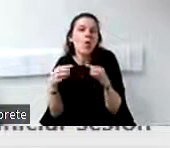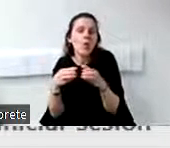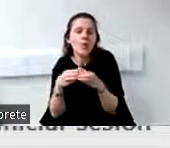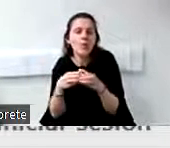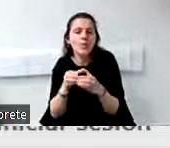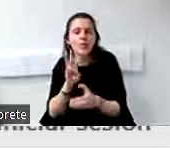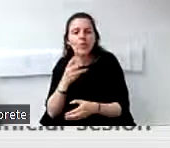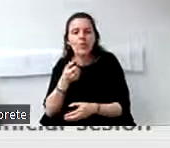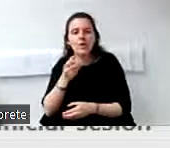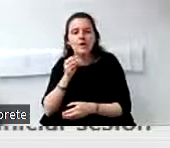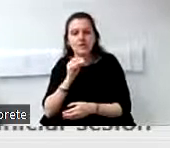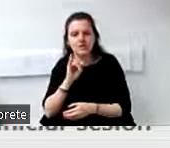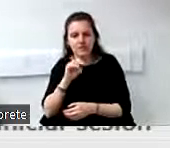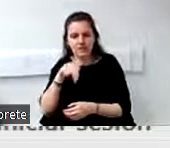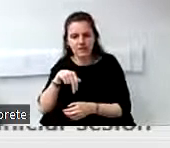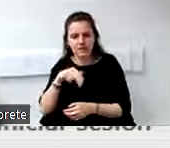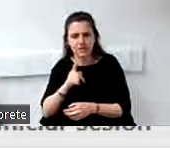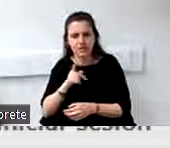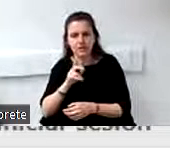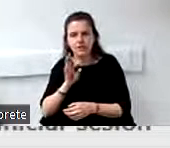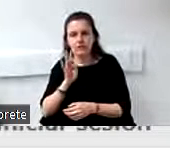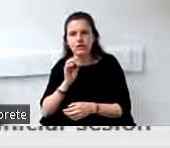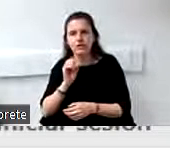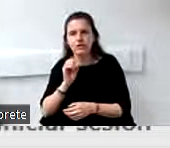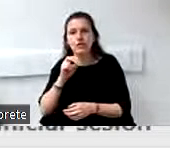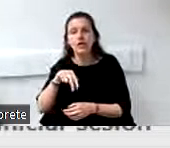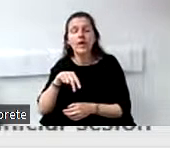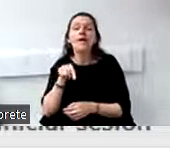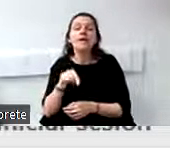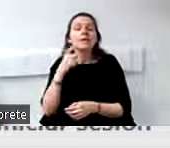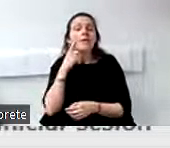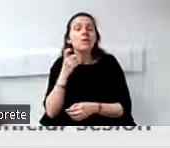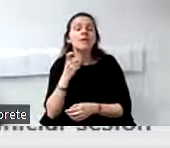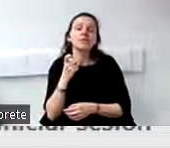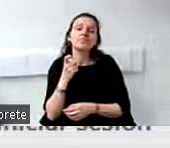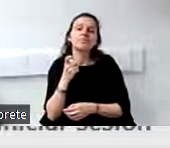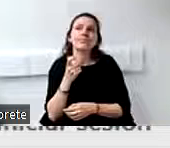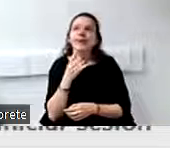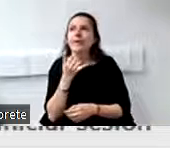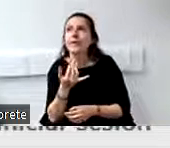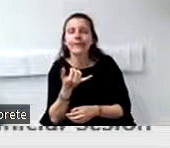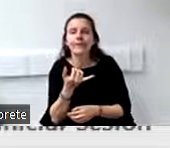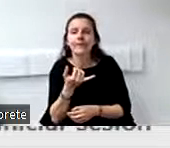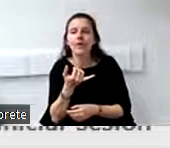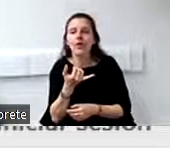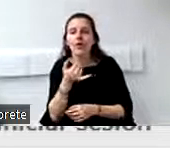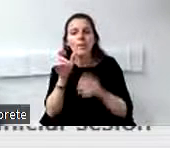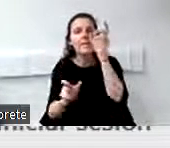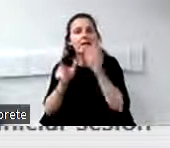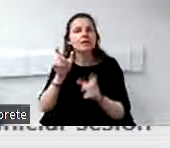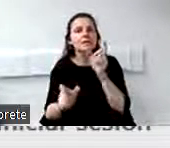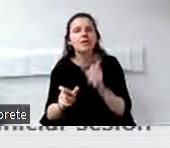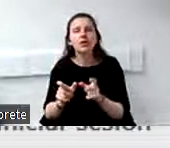deficiencias, pero que permite, por ejemplo, algo que se hablaba ayer, bueno, ¿dónde se atienden las personas